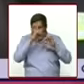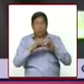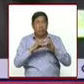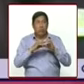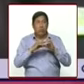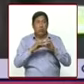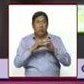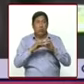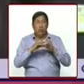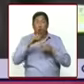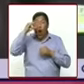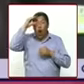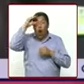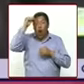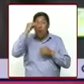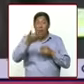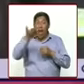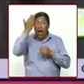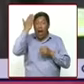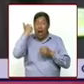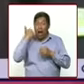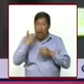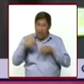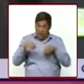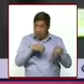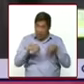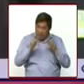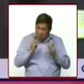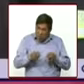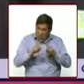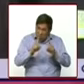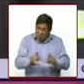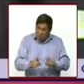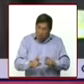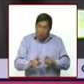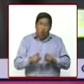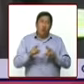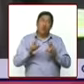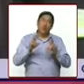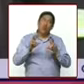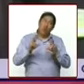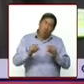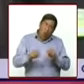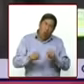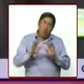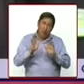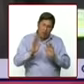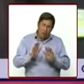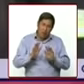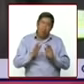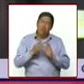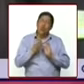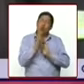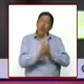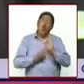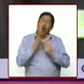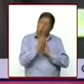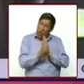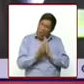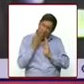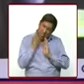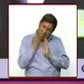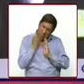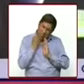¿Si ya tenía antecedentes esta persona, coronel? En realidad se está trabajando en ese aspecto. No hace más de, reitero, hace más de una hora y media que se ha ido en esta